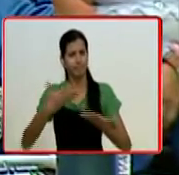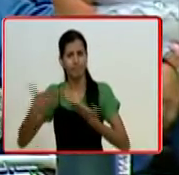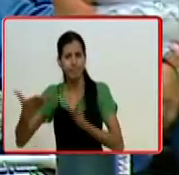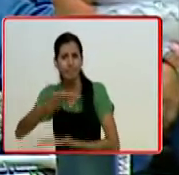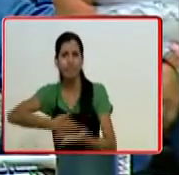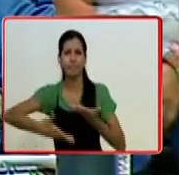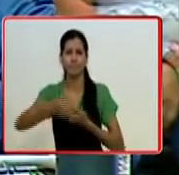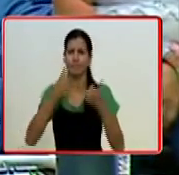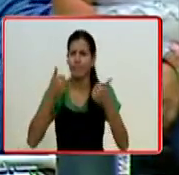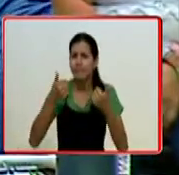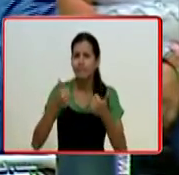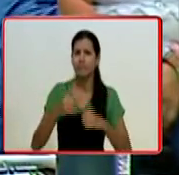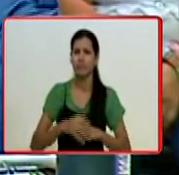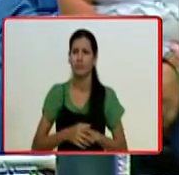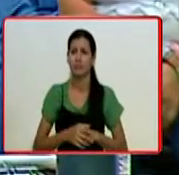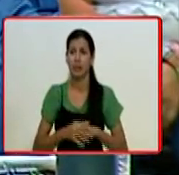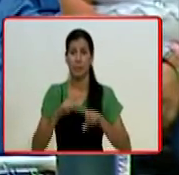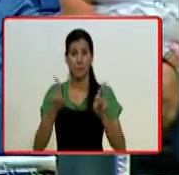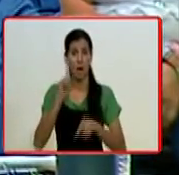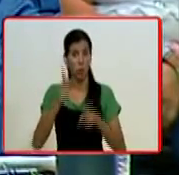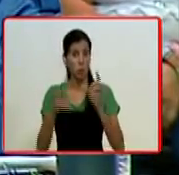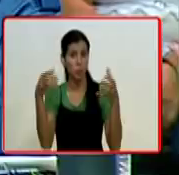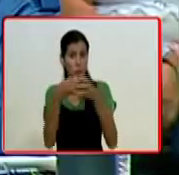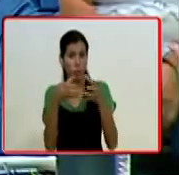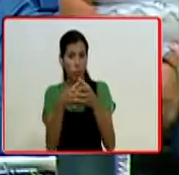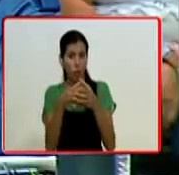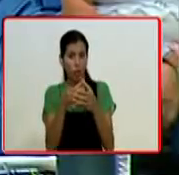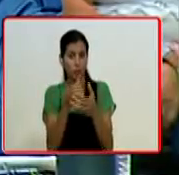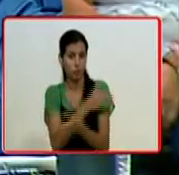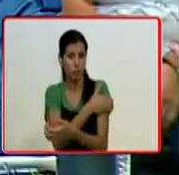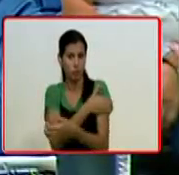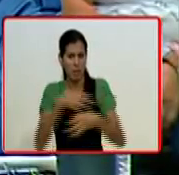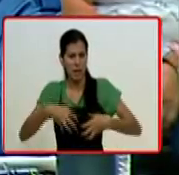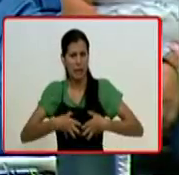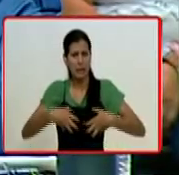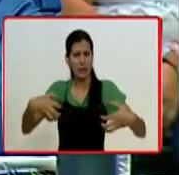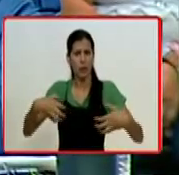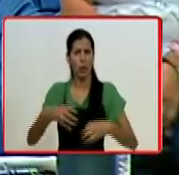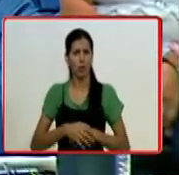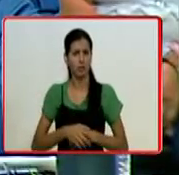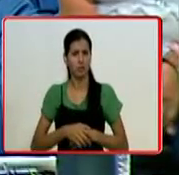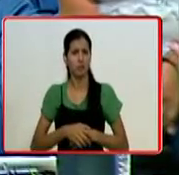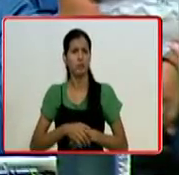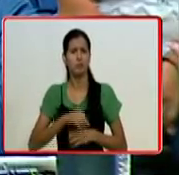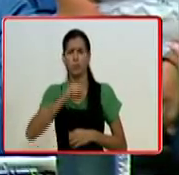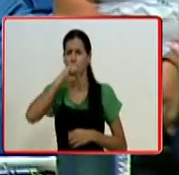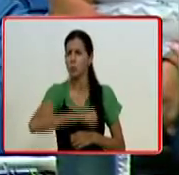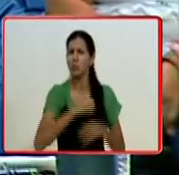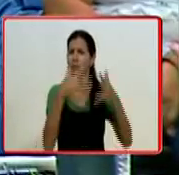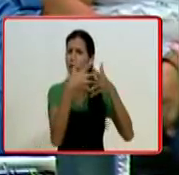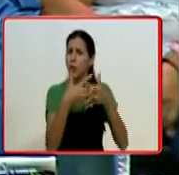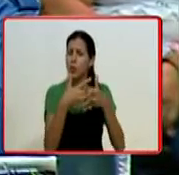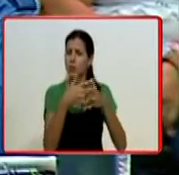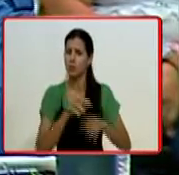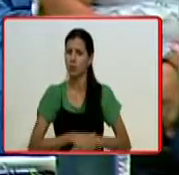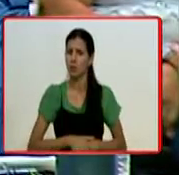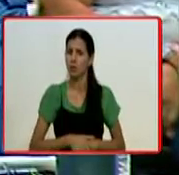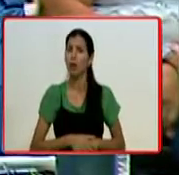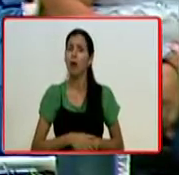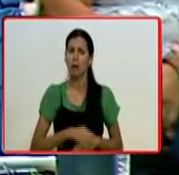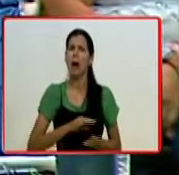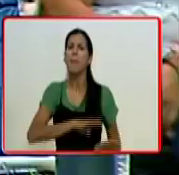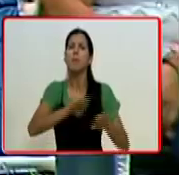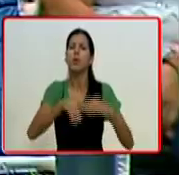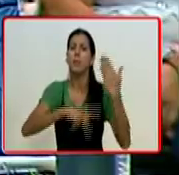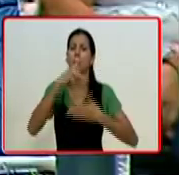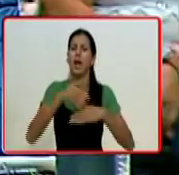coexistencia. Pero hay sectores de la oligarquía, muy arrodilladas al imperio, que se prestan a estos planes.